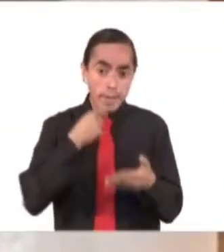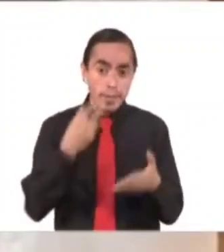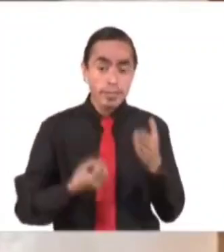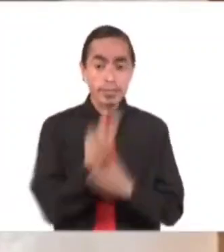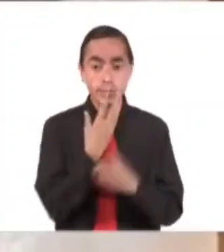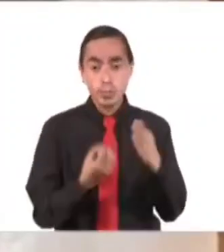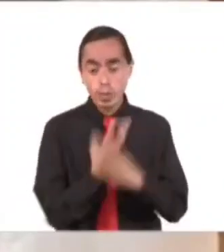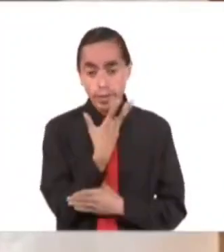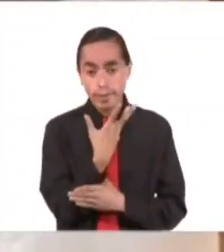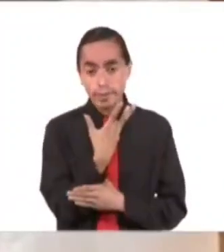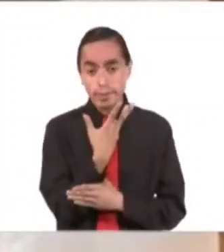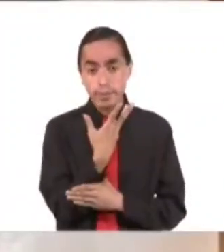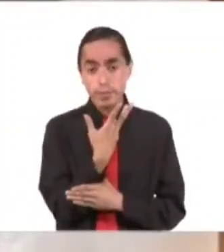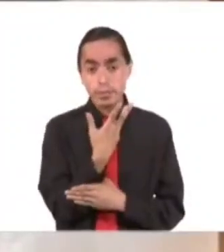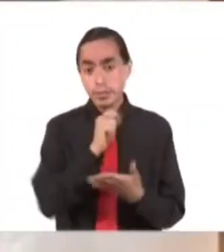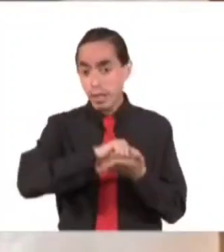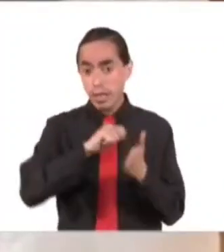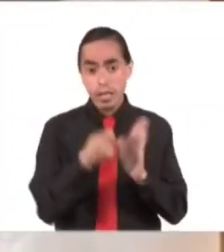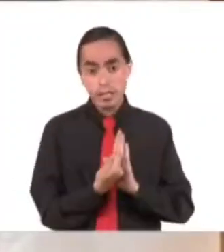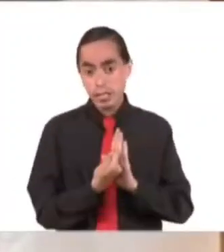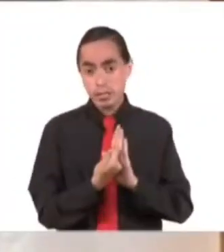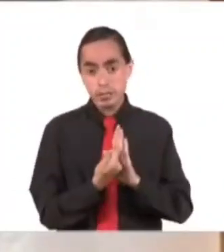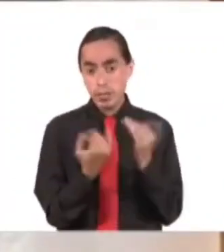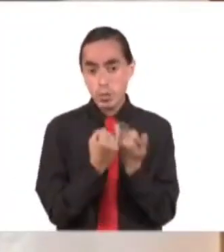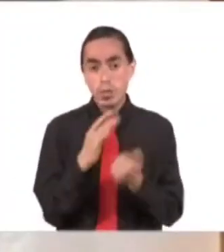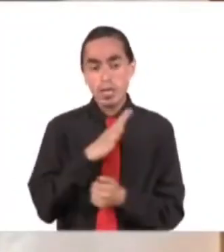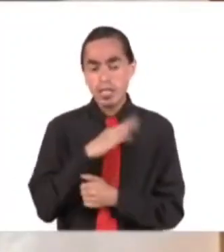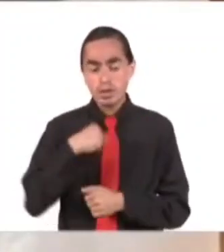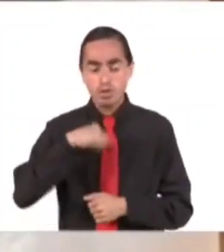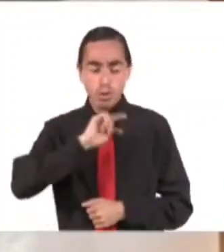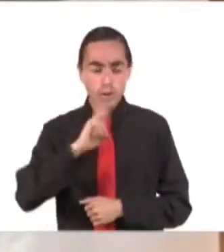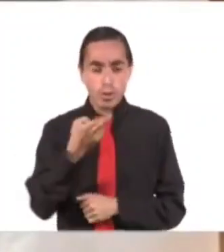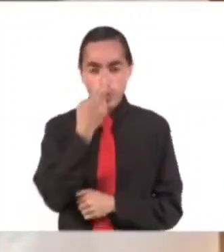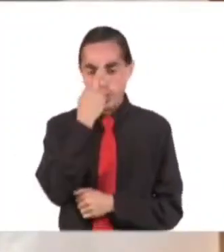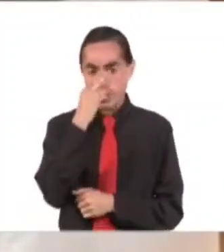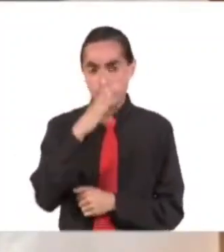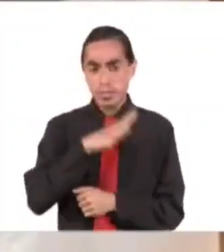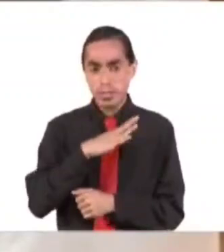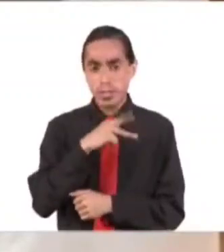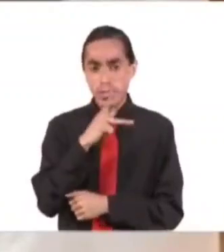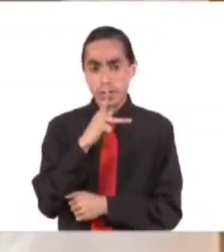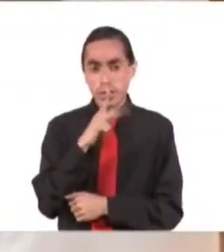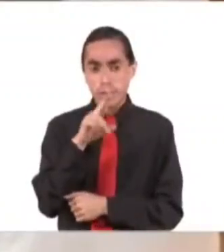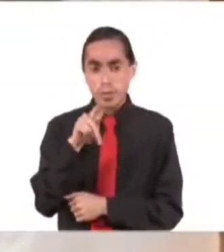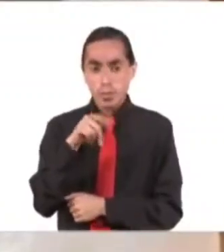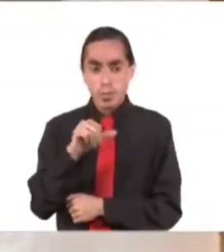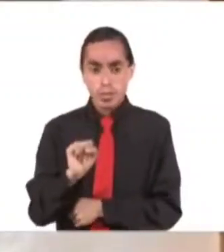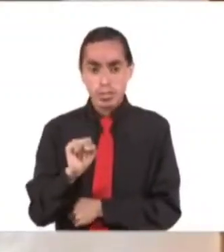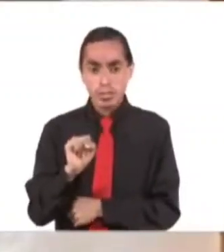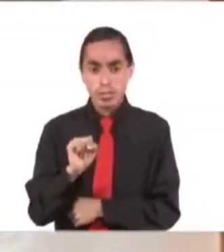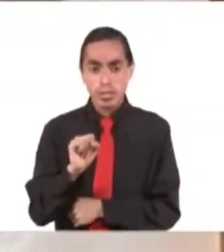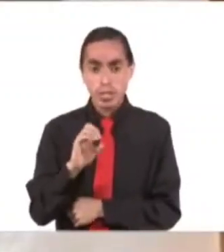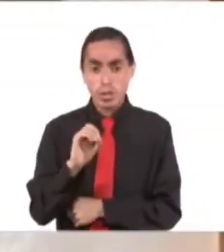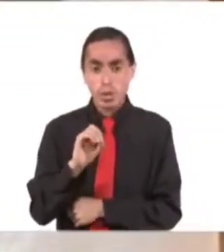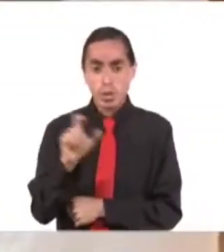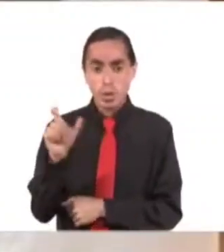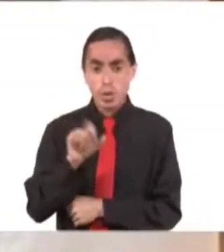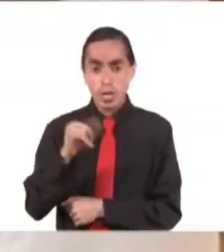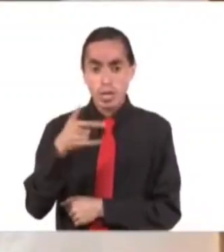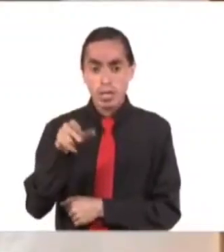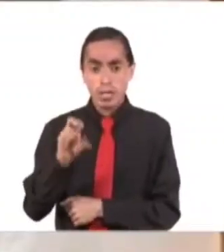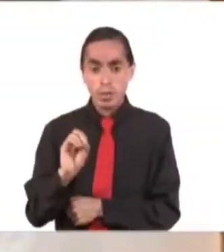técnicas por ejemplo, recuerdo yo las famosas puntas de oxígeno